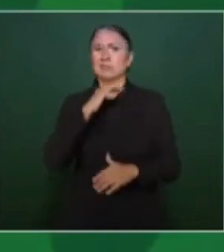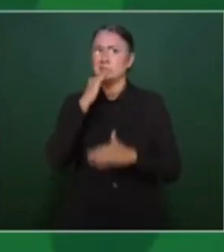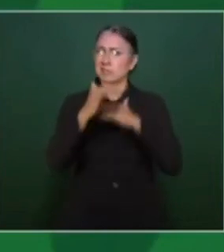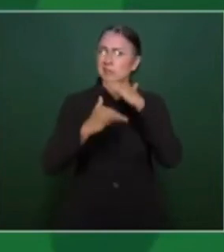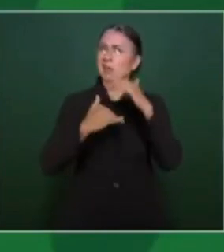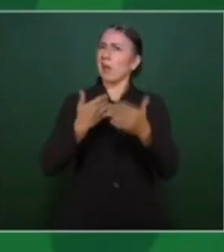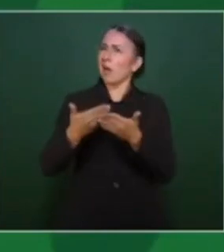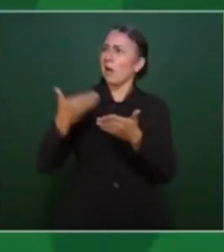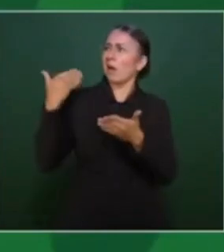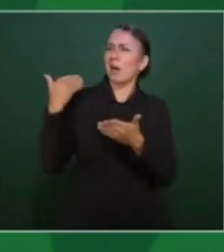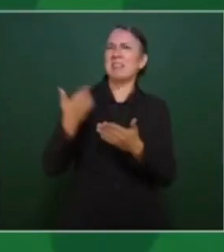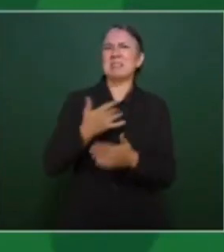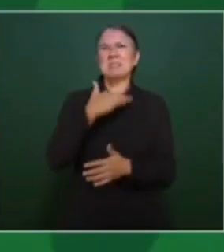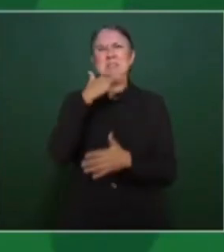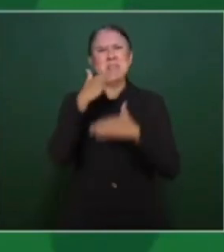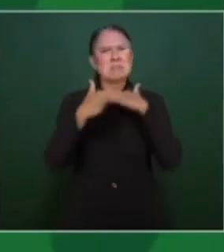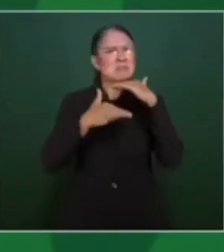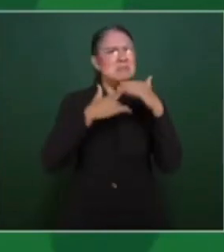10